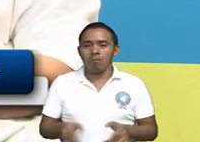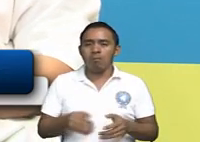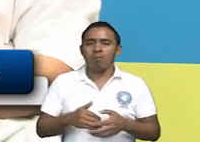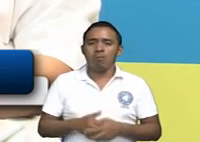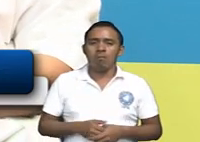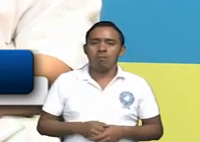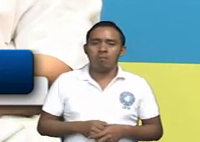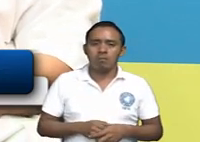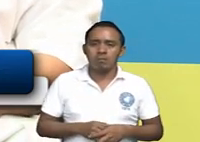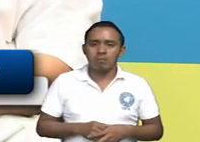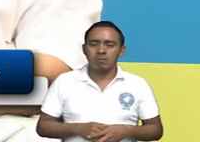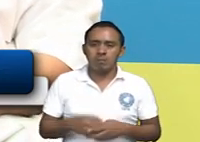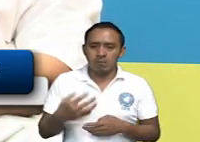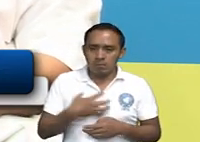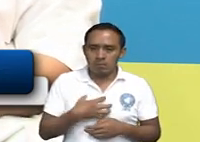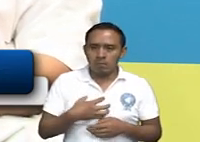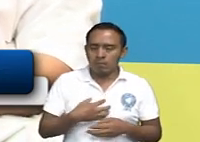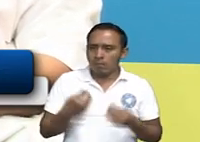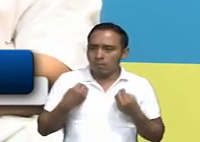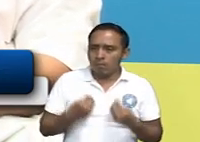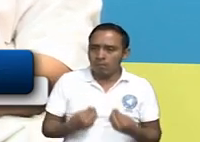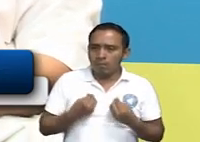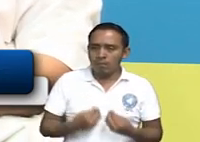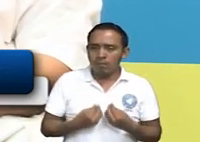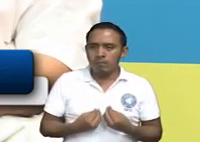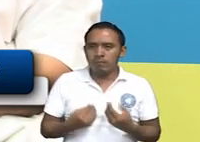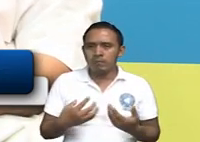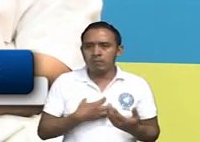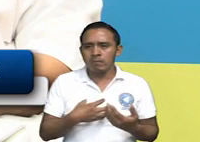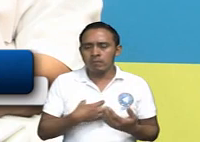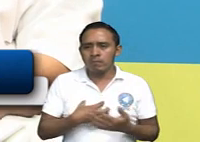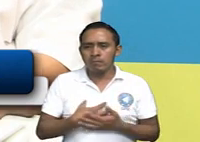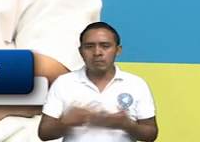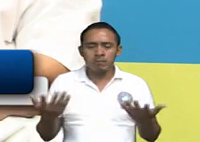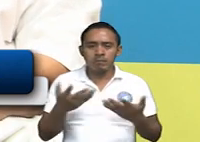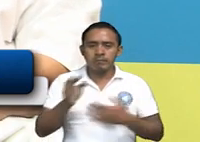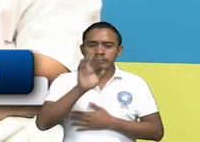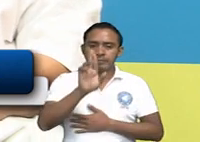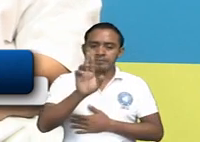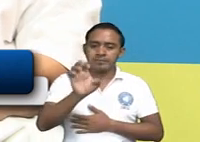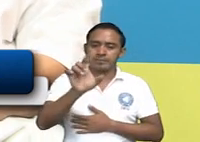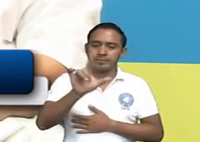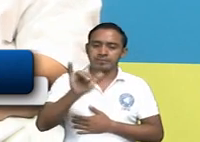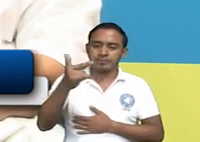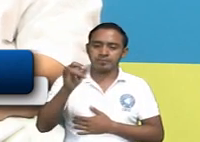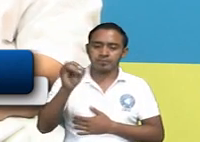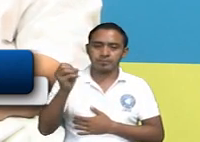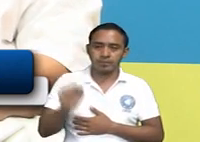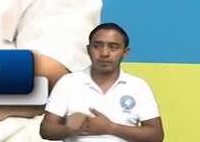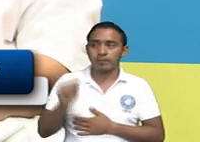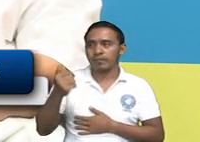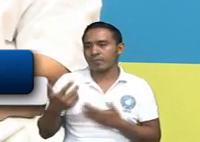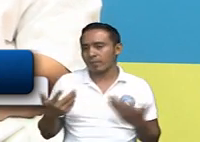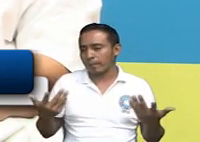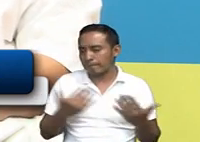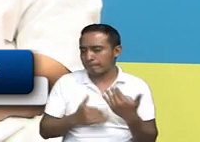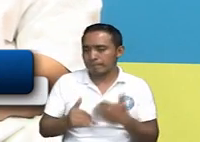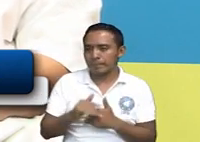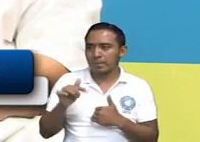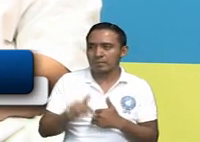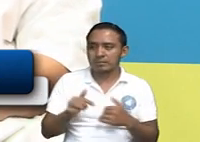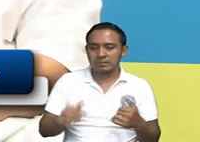estar impregnado mucho de la parte religiosa, sobre todo de nuestros países que son